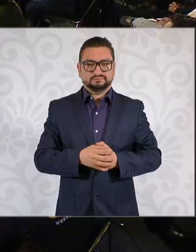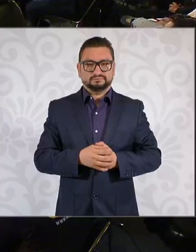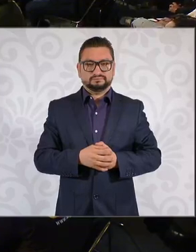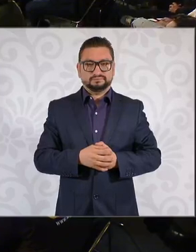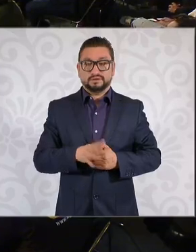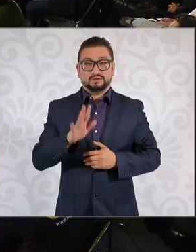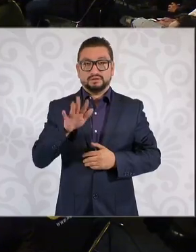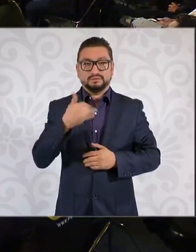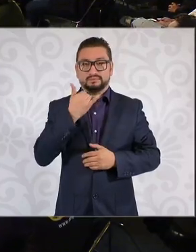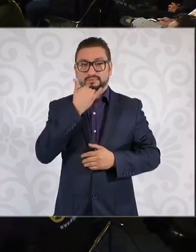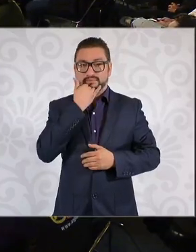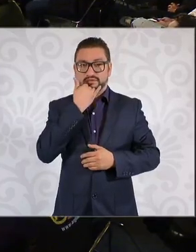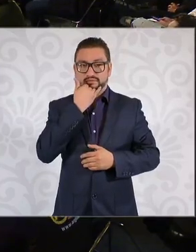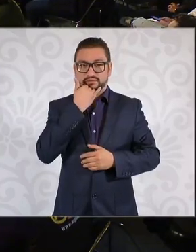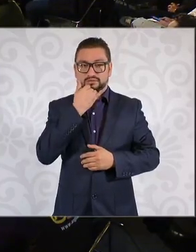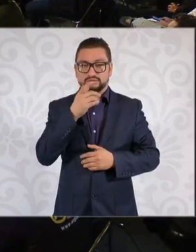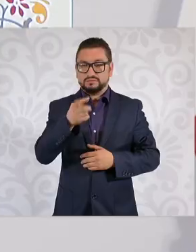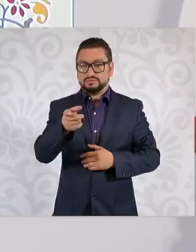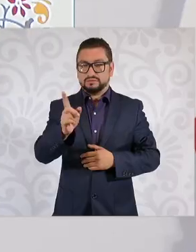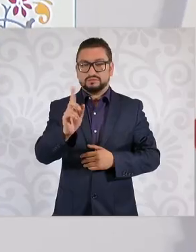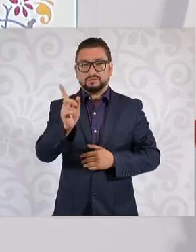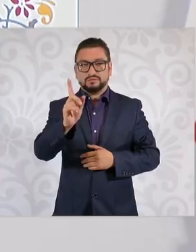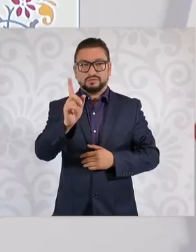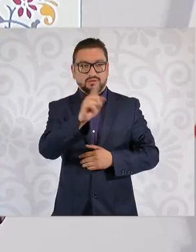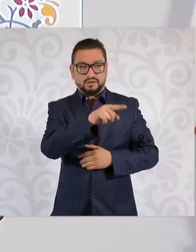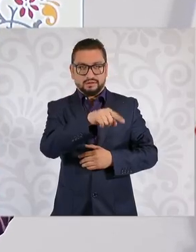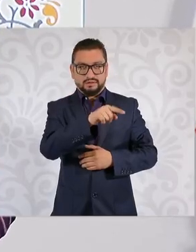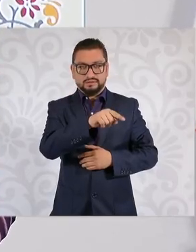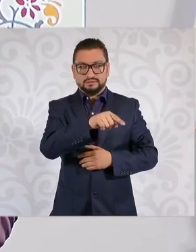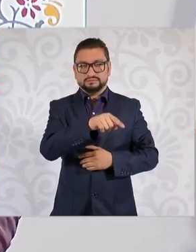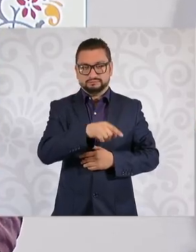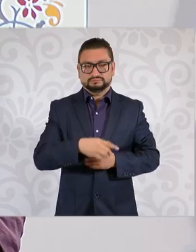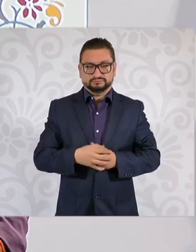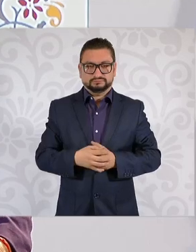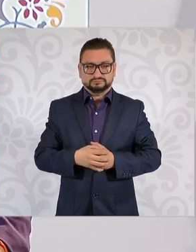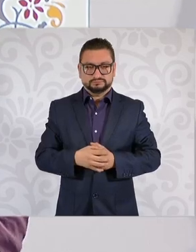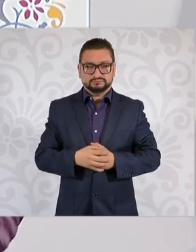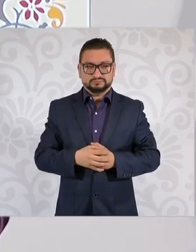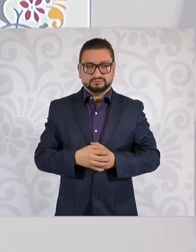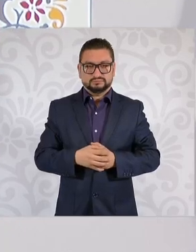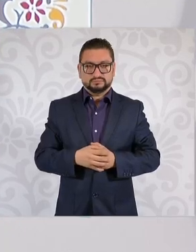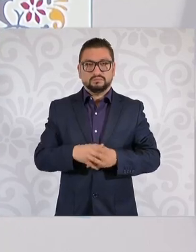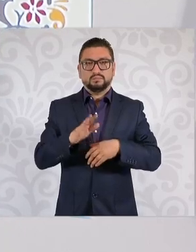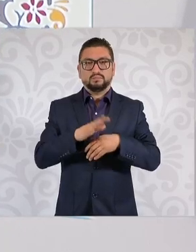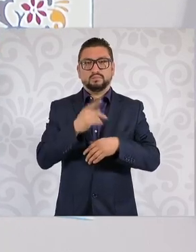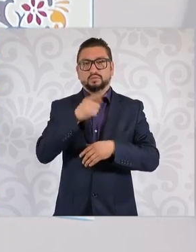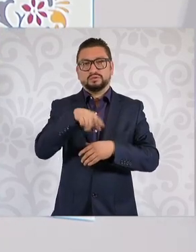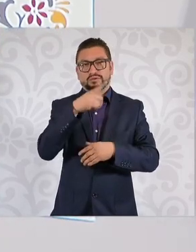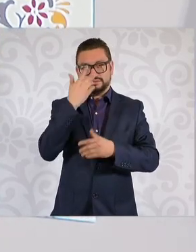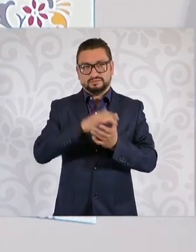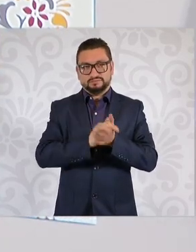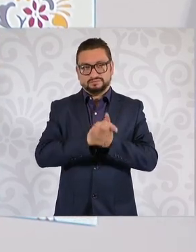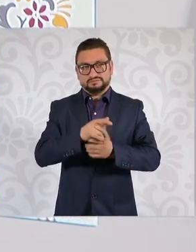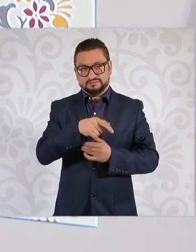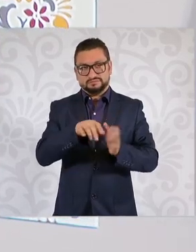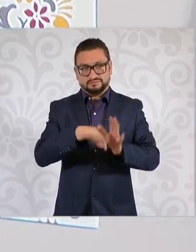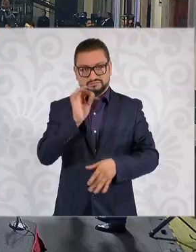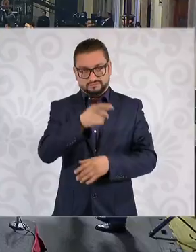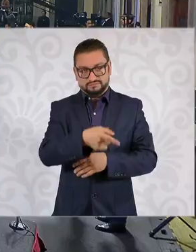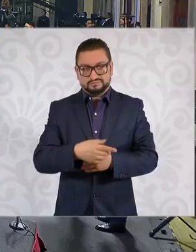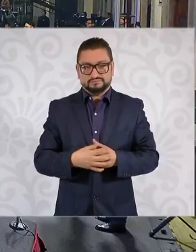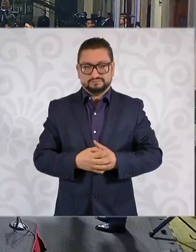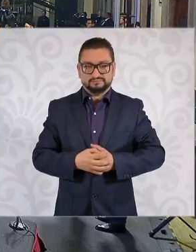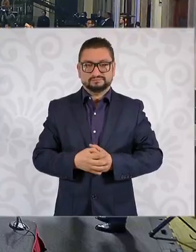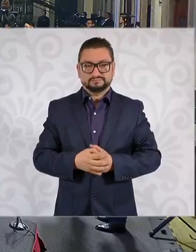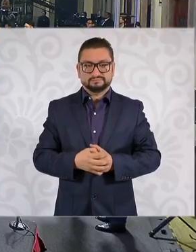Ah, no, perdóname, acá adelante, porque son las tómbolas. Y